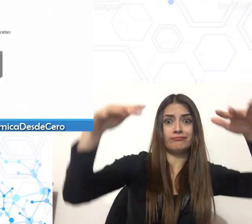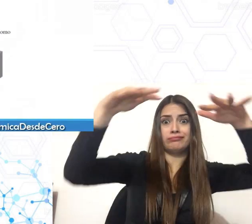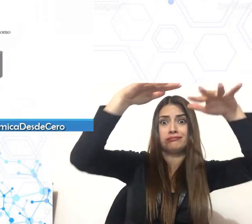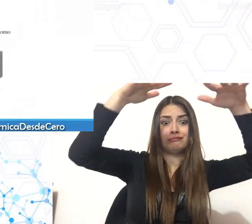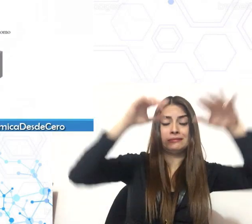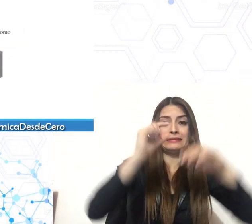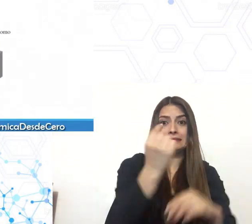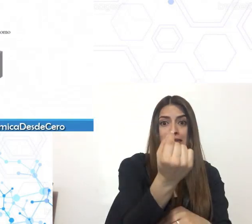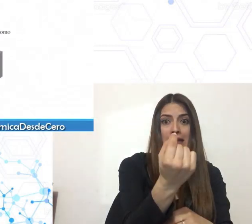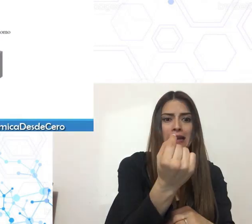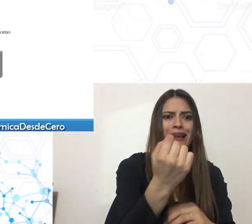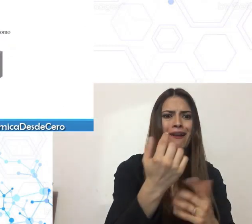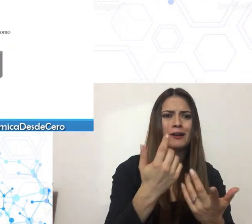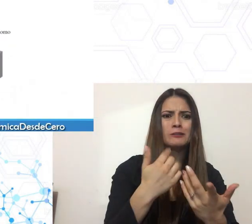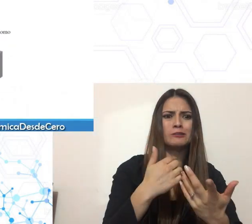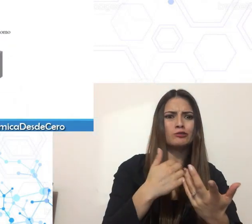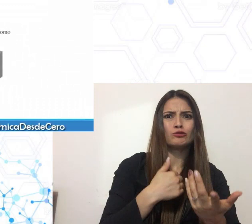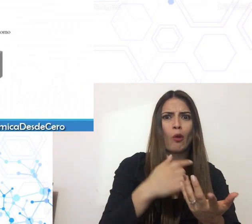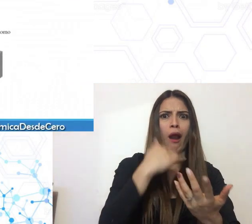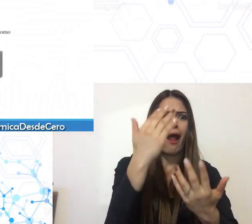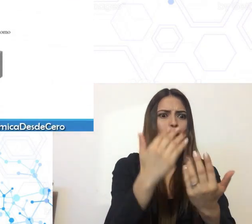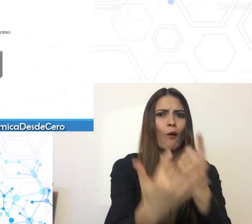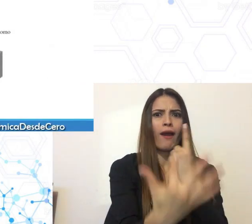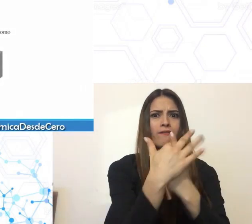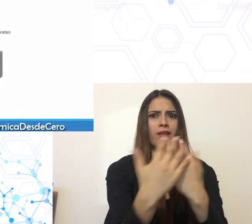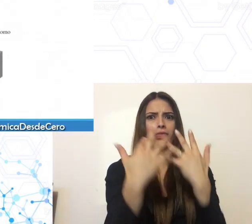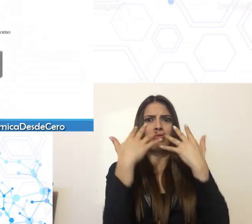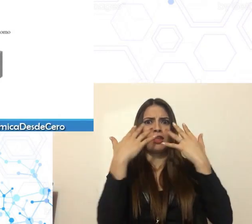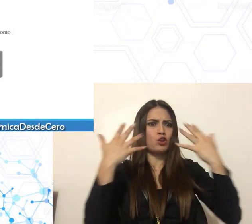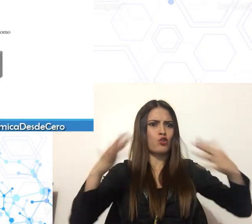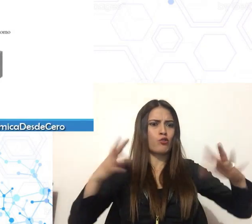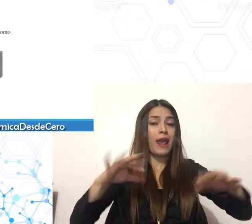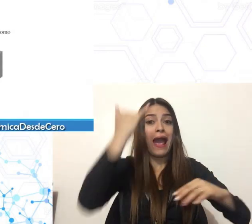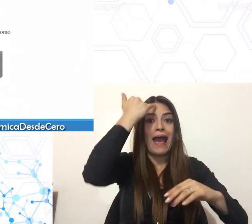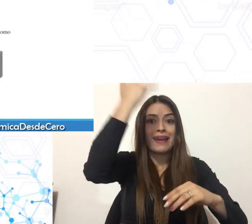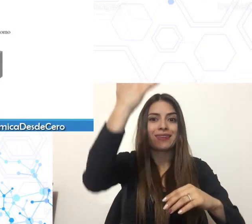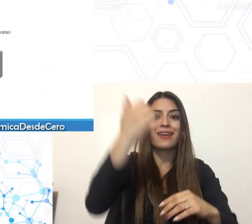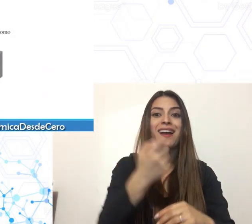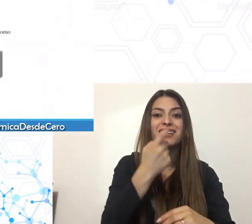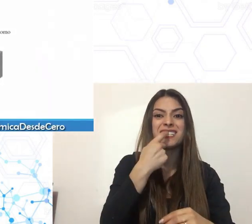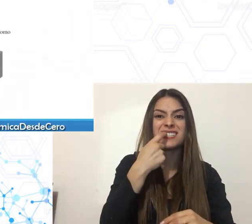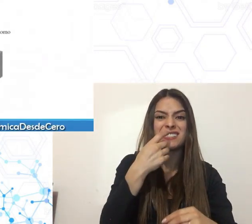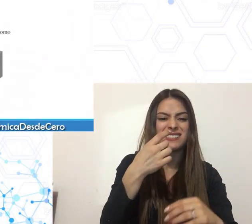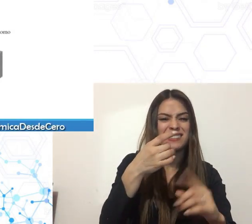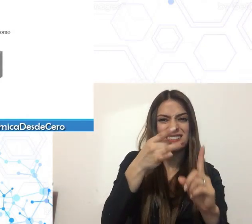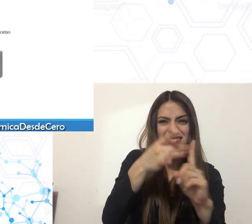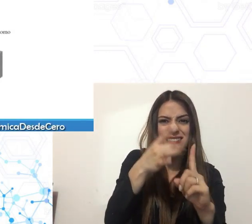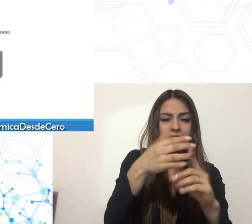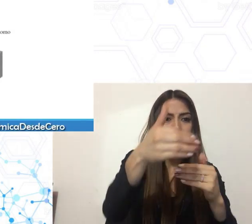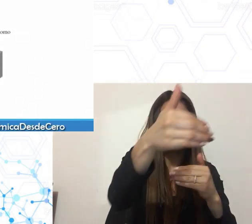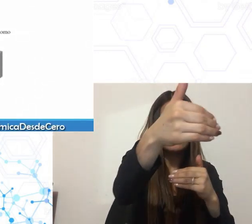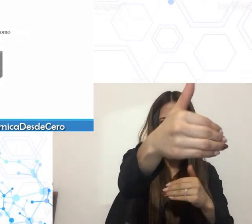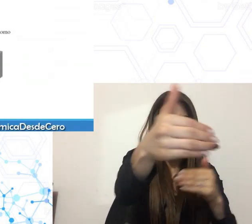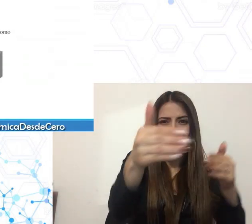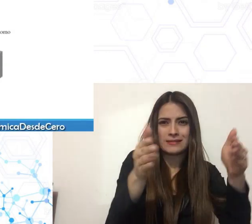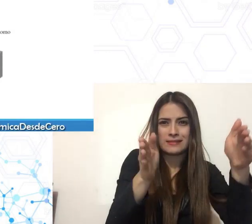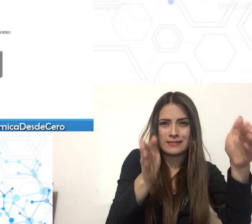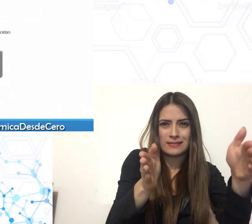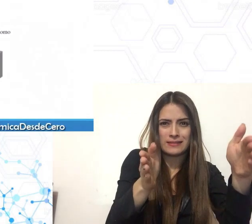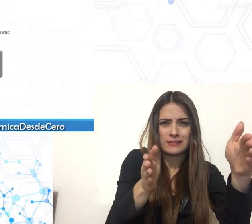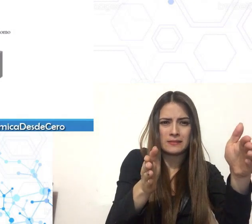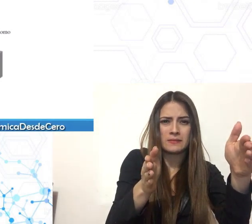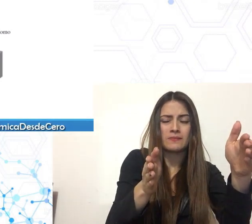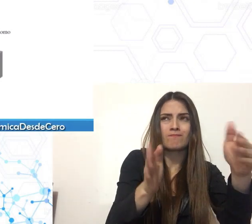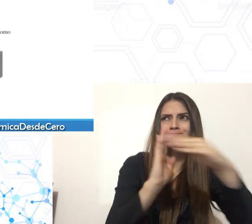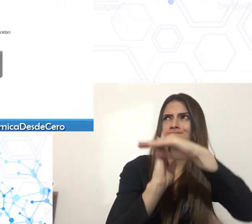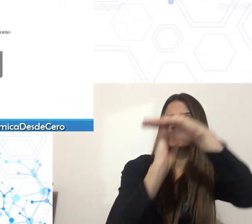una partícula radiactiva y la encerraron dentro de una cámara de plomo para poderse proteger de esas emisiones